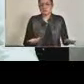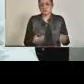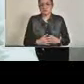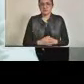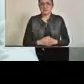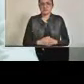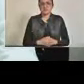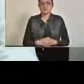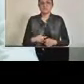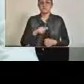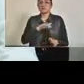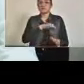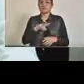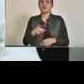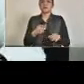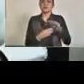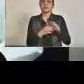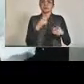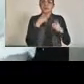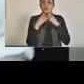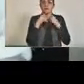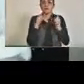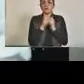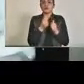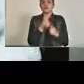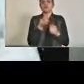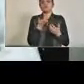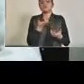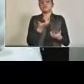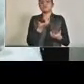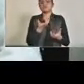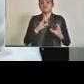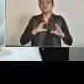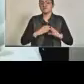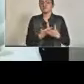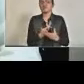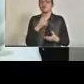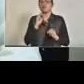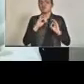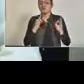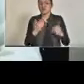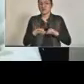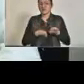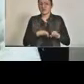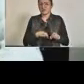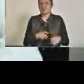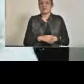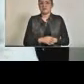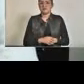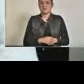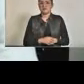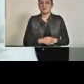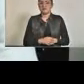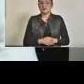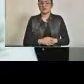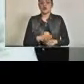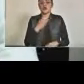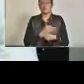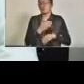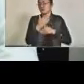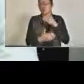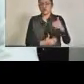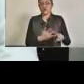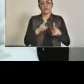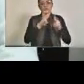Y en cuanto a las mesas de diálogo con el sector informal, comentar que va afortunadamente muy avanzado